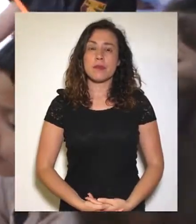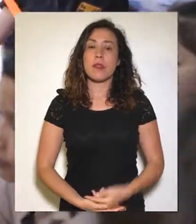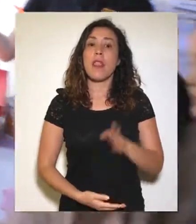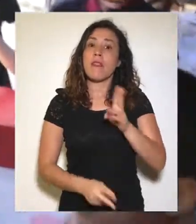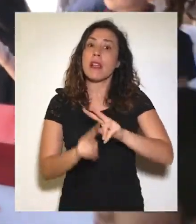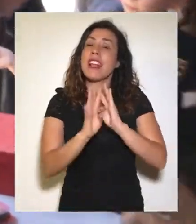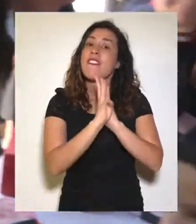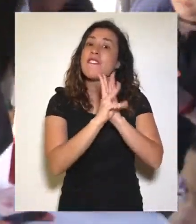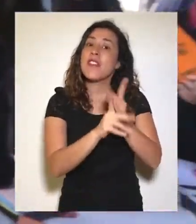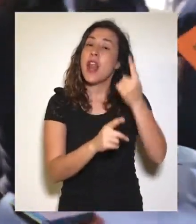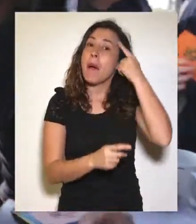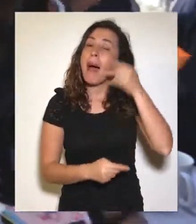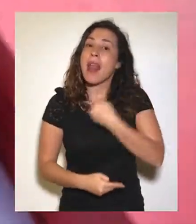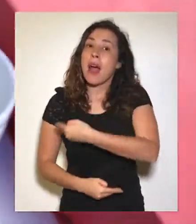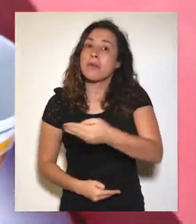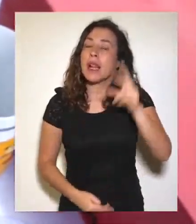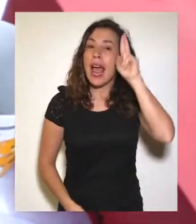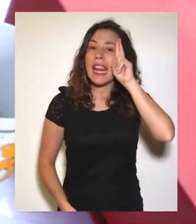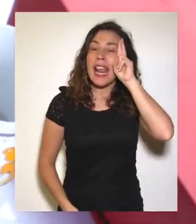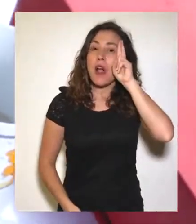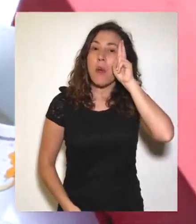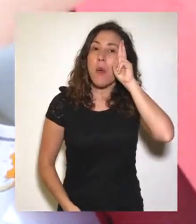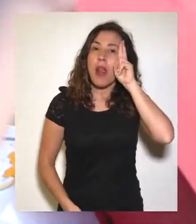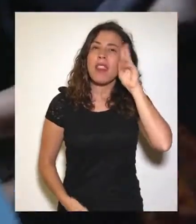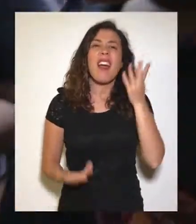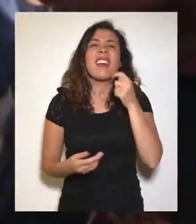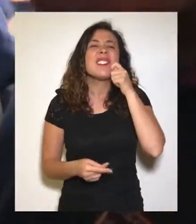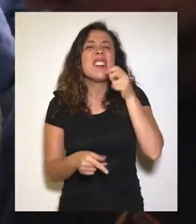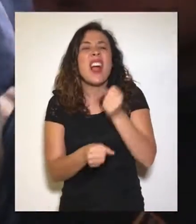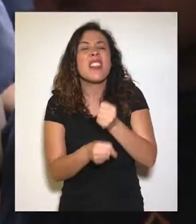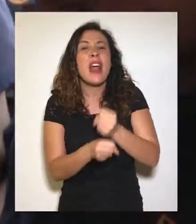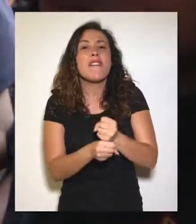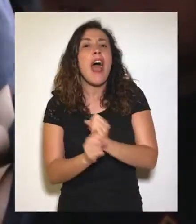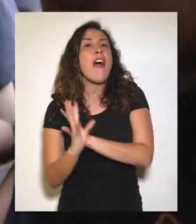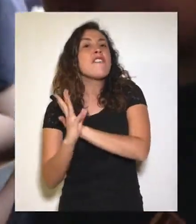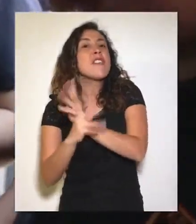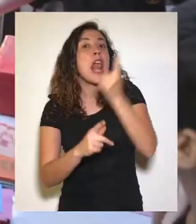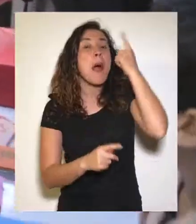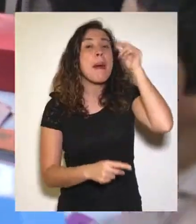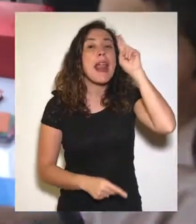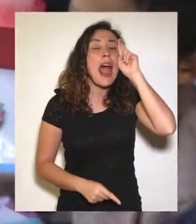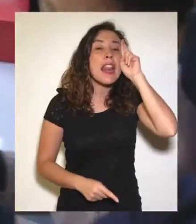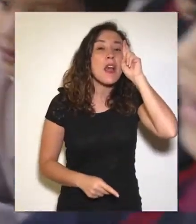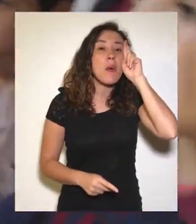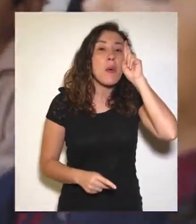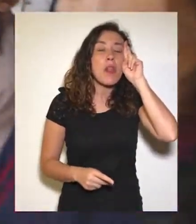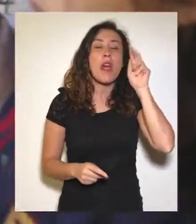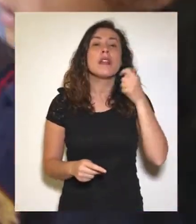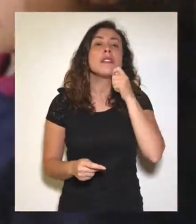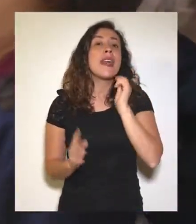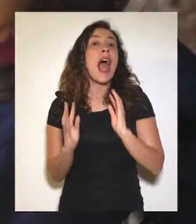Hay que hacer fila para los recuerditos. ¿De qué se trata el trabajo?